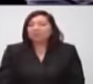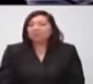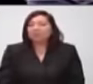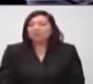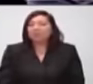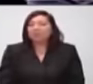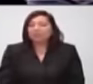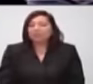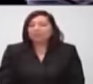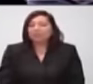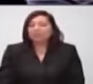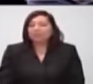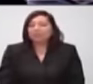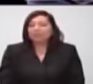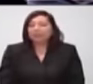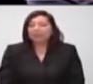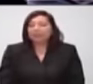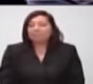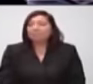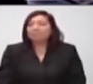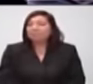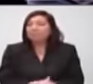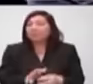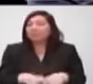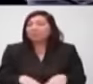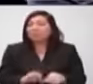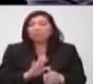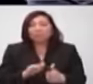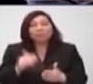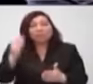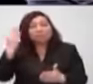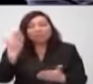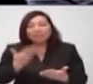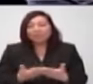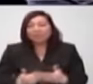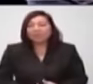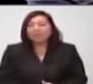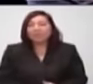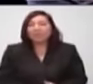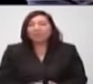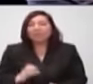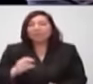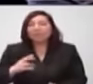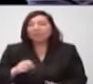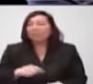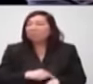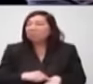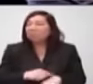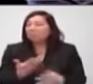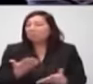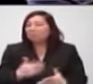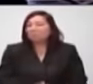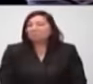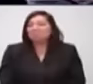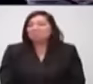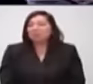esto continuamos y es sumamente importante. Todos saben que es para salir hacia Chaclacayo, nos demoramos un